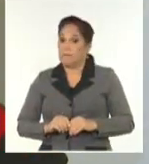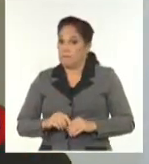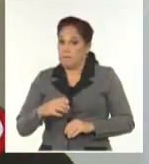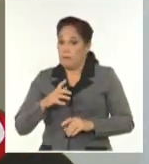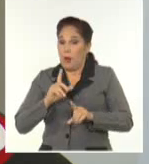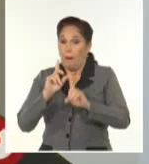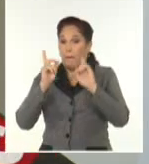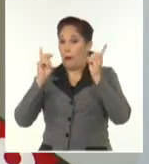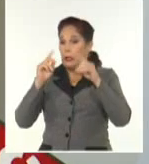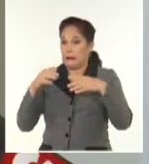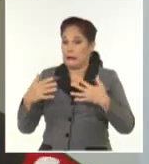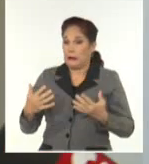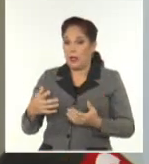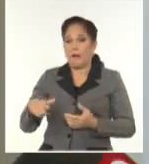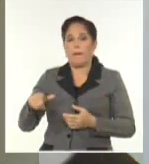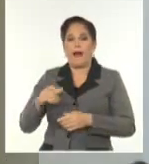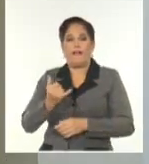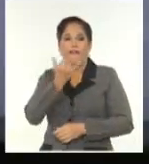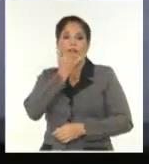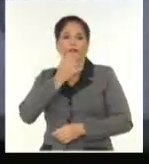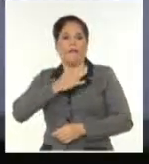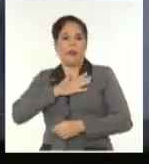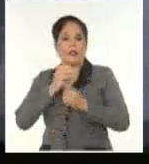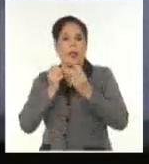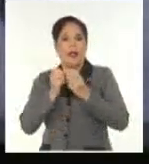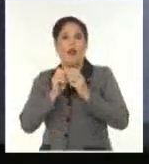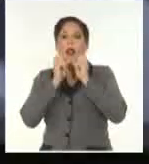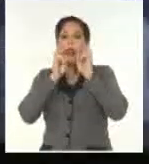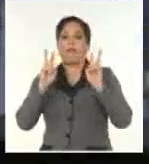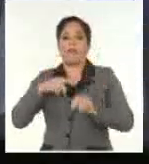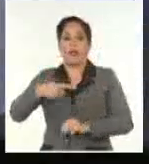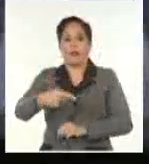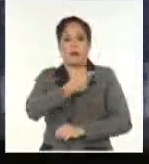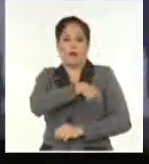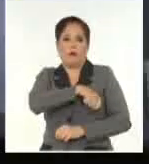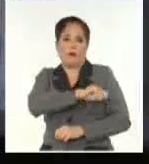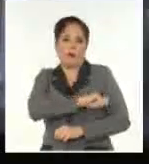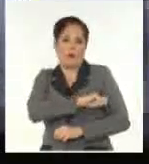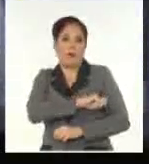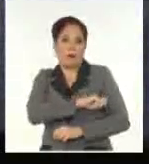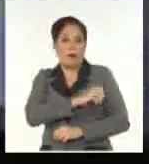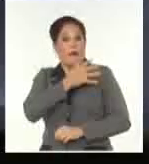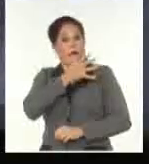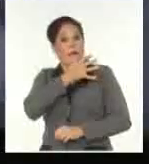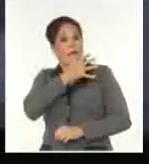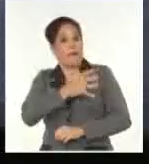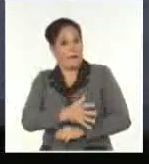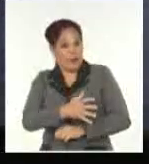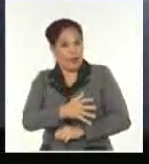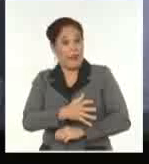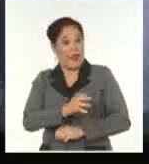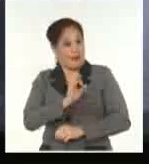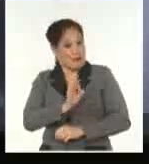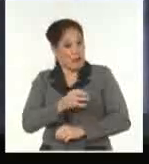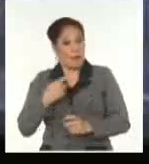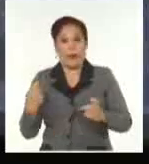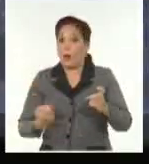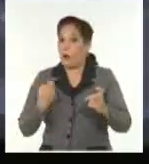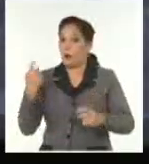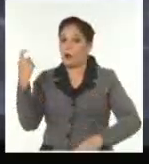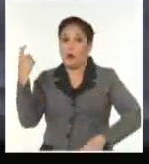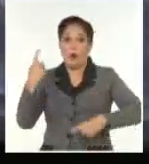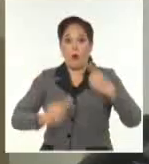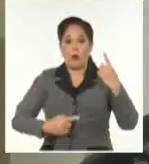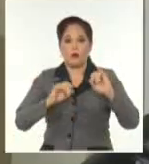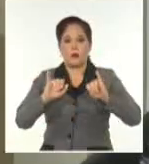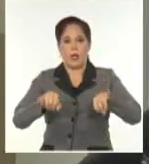a perjudiciar la vida cotidiana del pueblo. Fidel Castro Ruz durante toda la vida luchó contra el